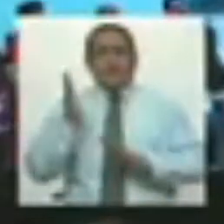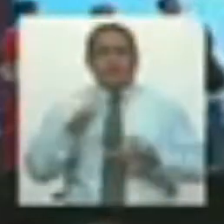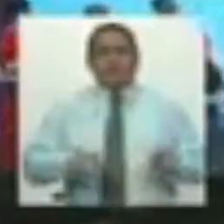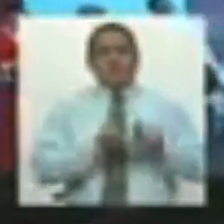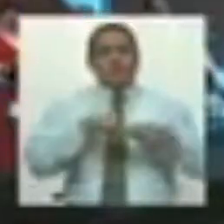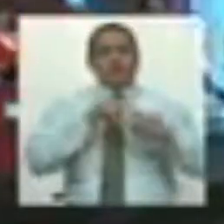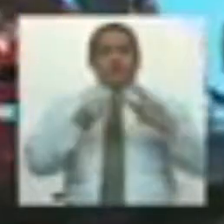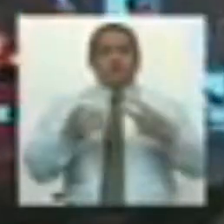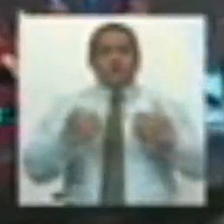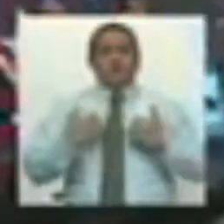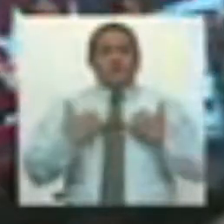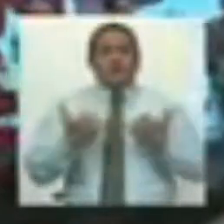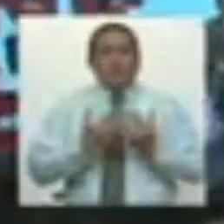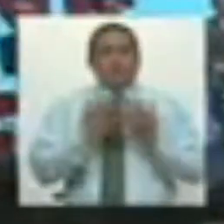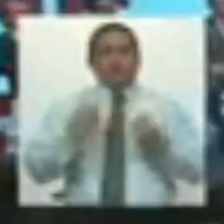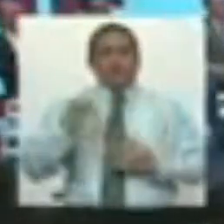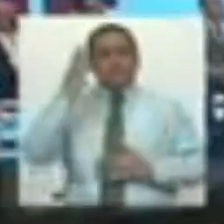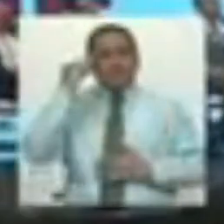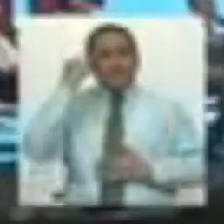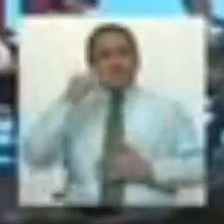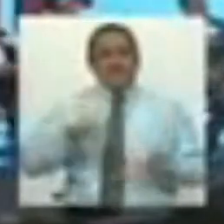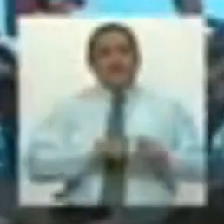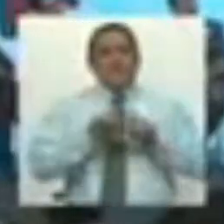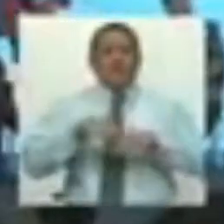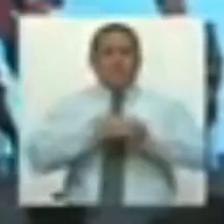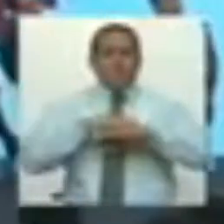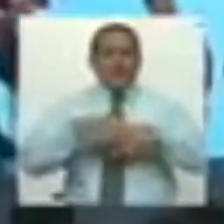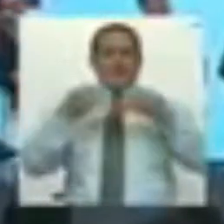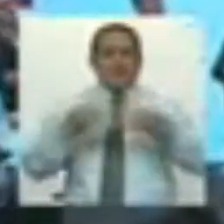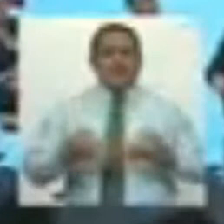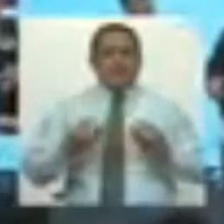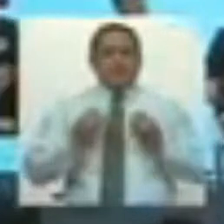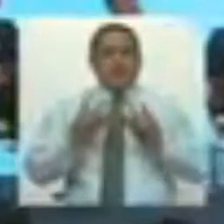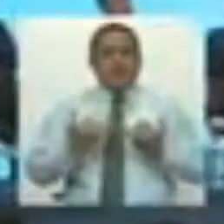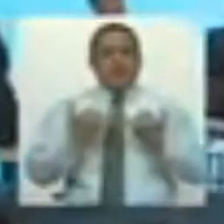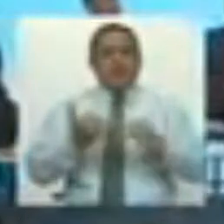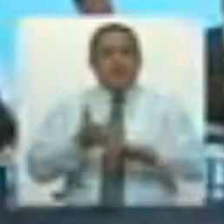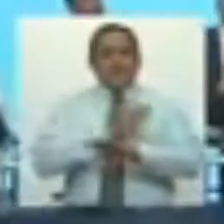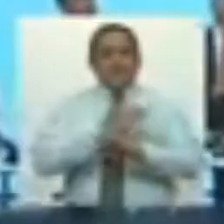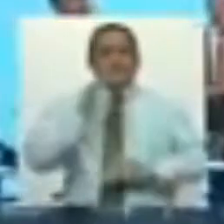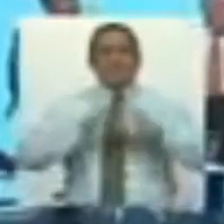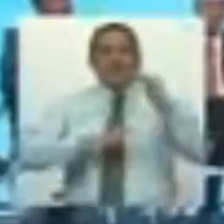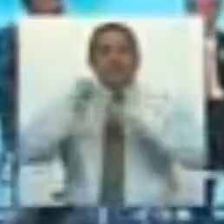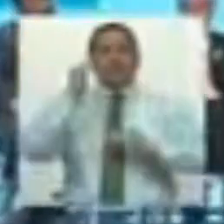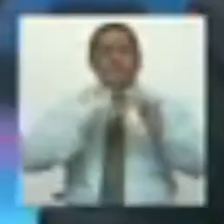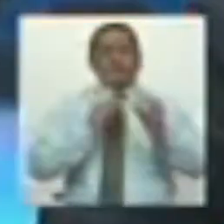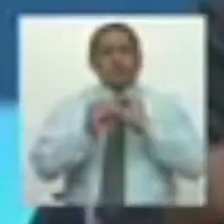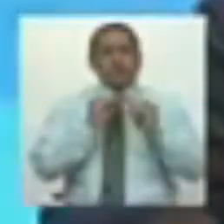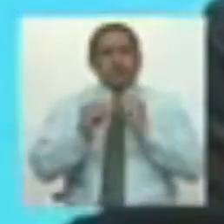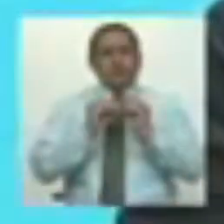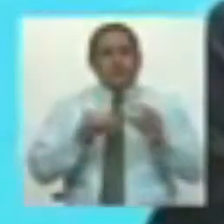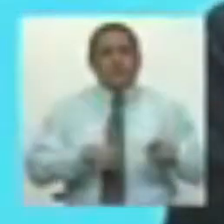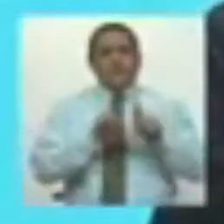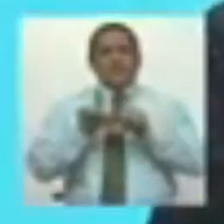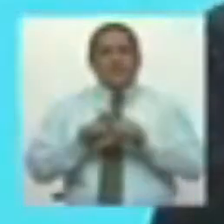segundos que sí tenemos pues ya tenemos mucha experiencia tenemos un plan bien hecho bien en ese sentido de infraestructura de soluciones de atrás